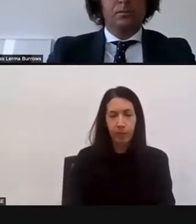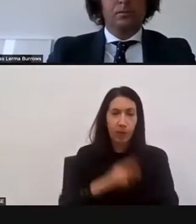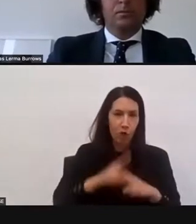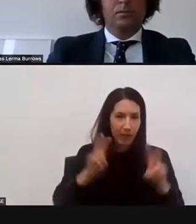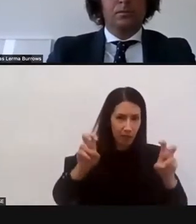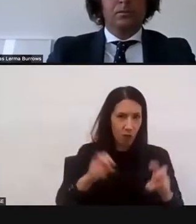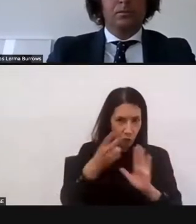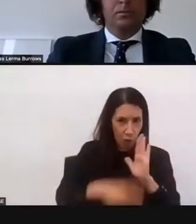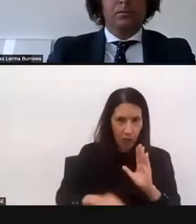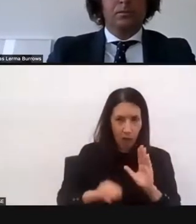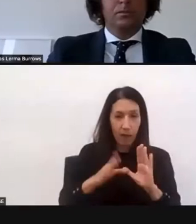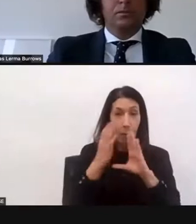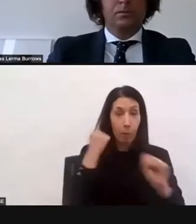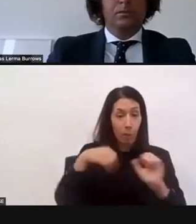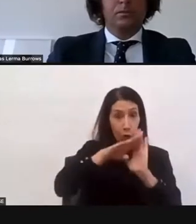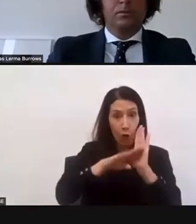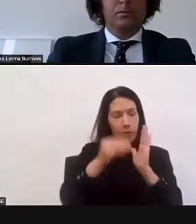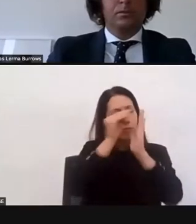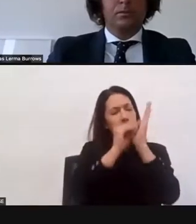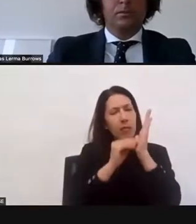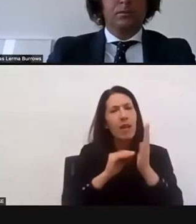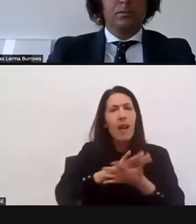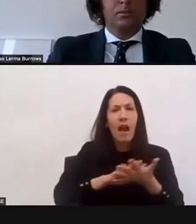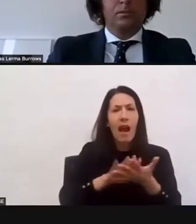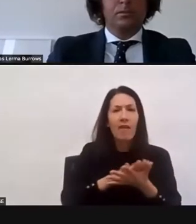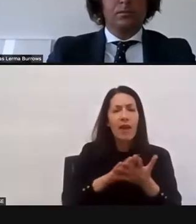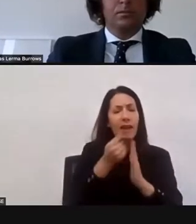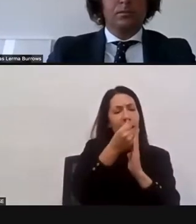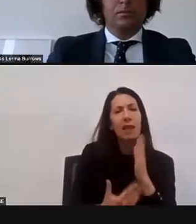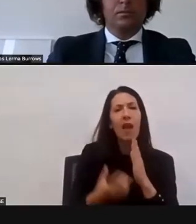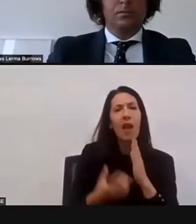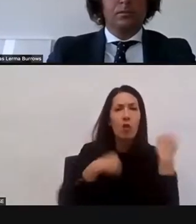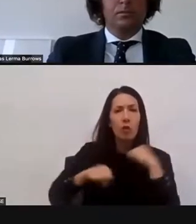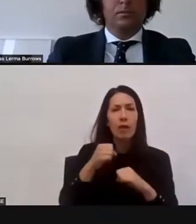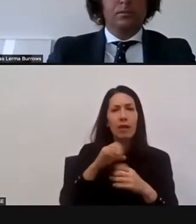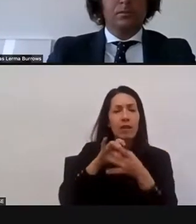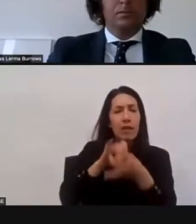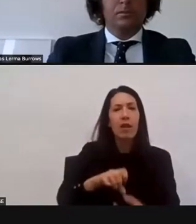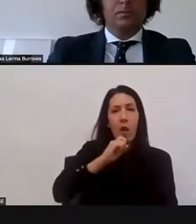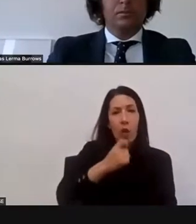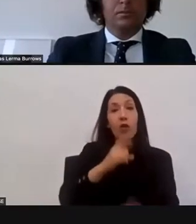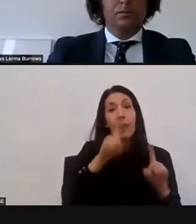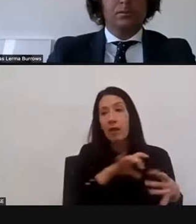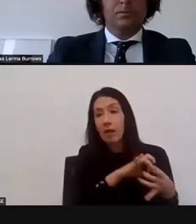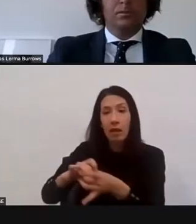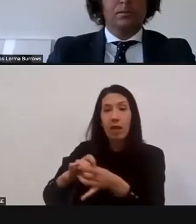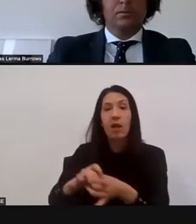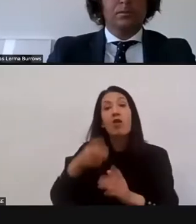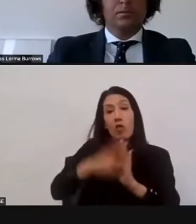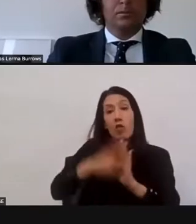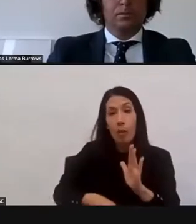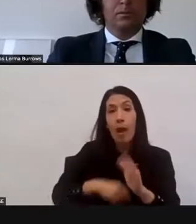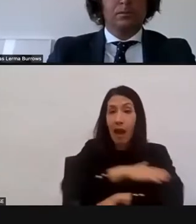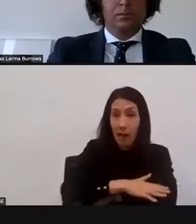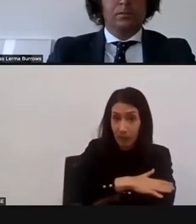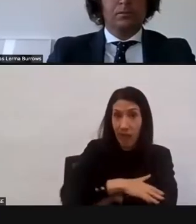norma, en el que se detallan las conductas basadas en el odio que vulneran las normas de índole administrativa y penal. Ojo, también tenemos normativa administrativa al